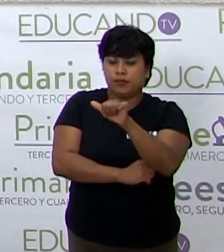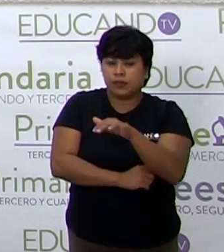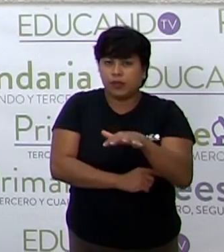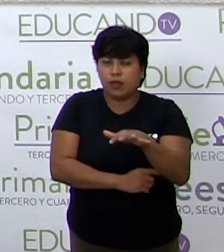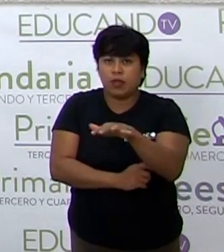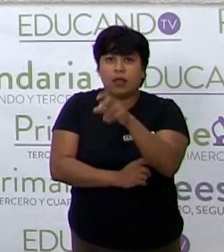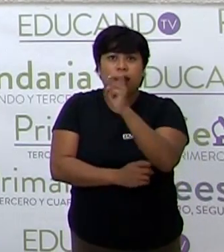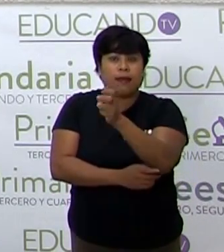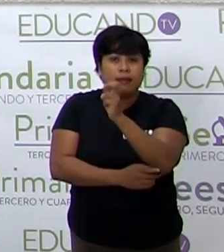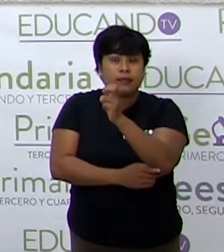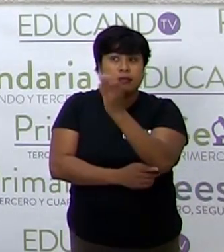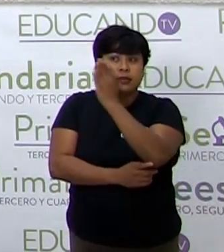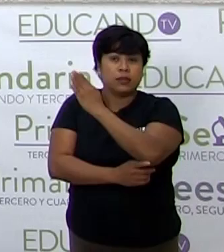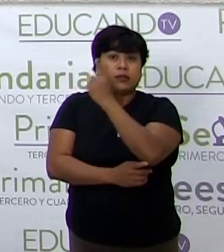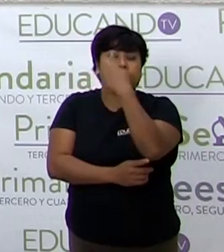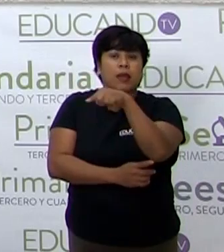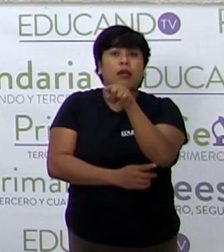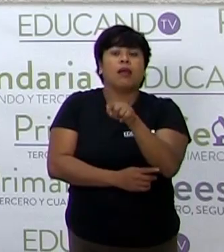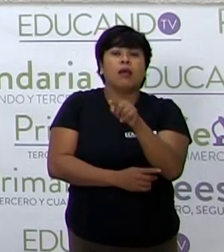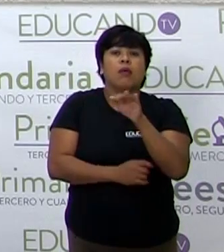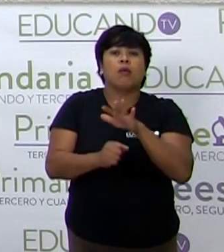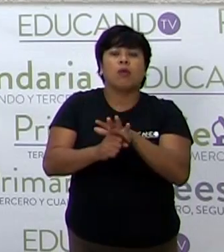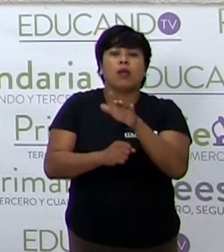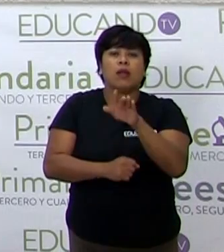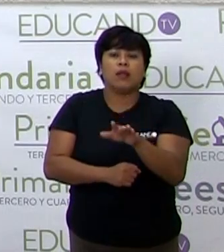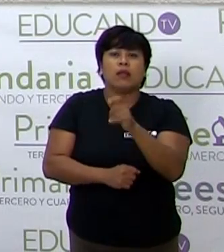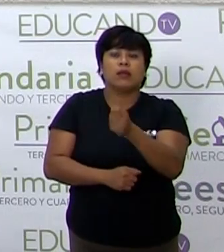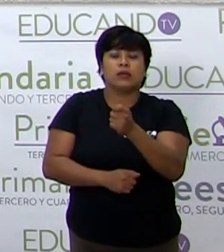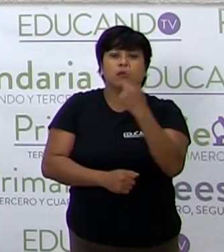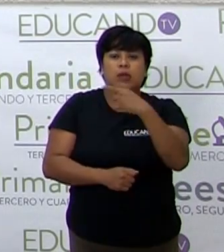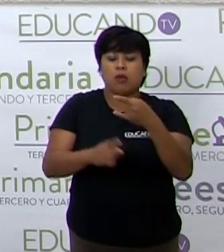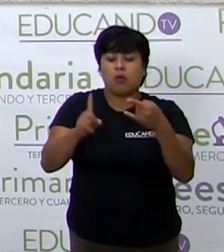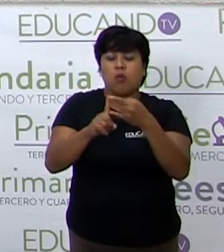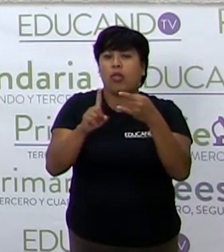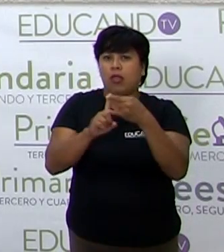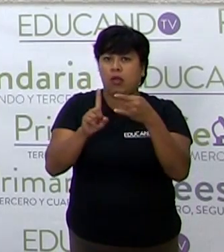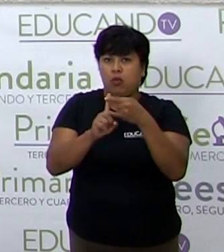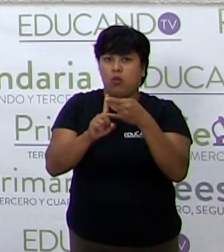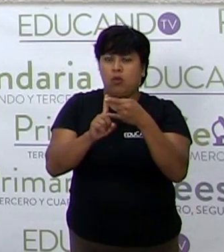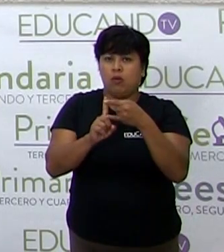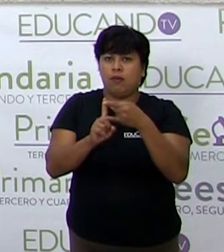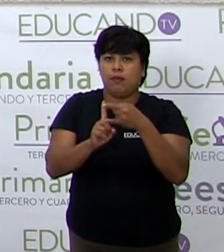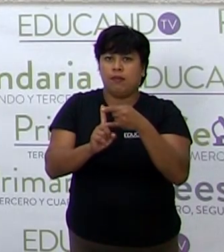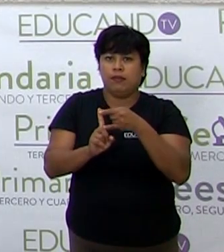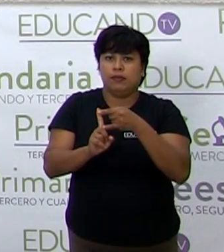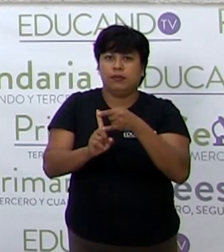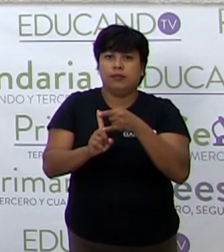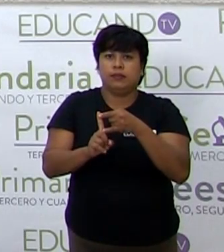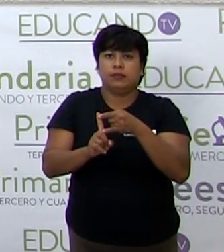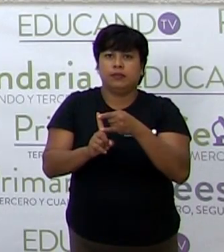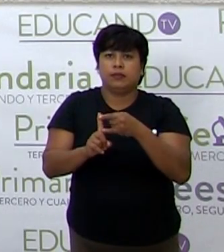Y esta que está aquí aplica para el cuadrado,